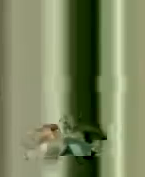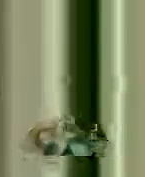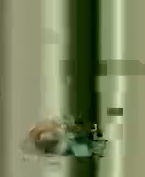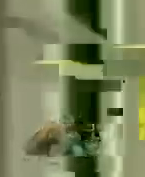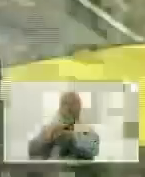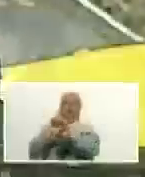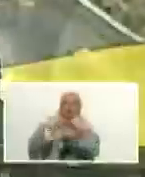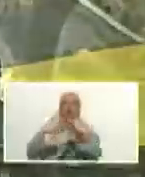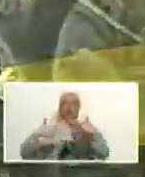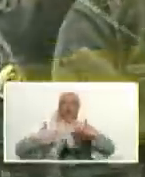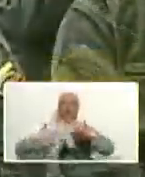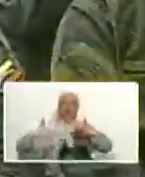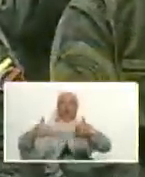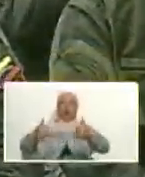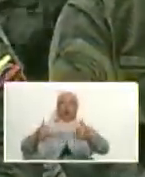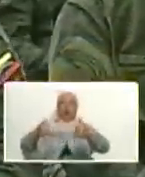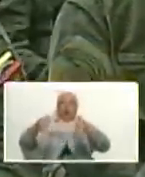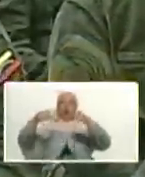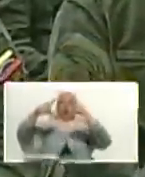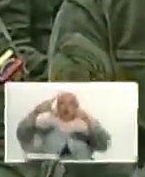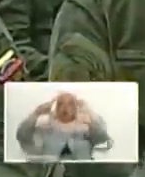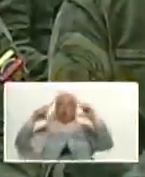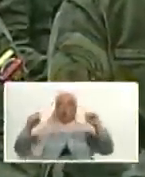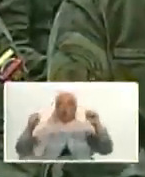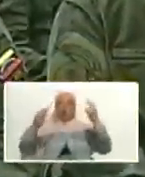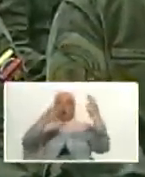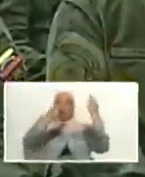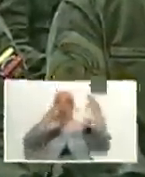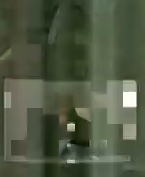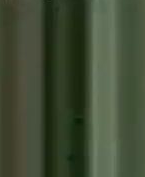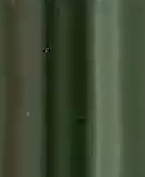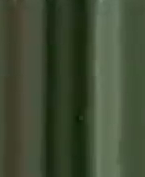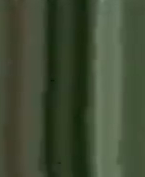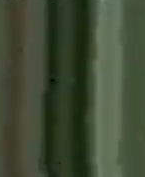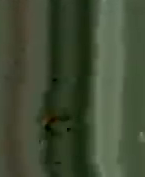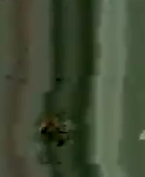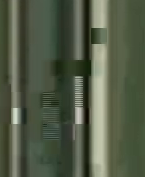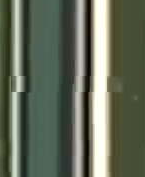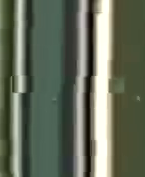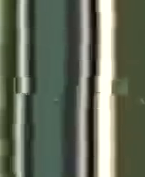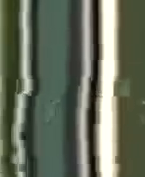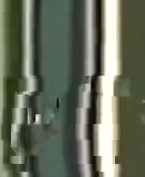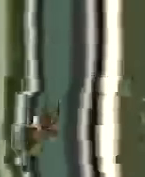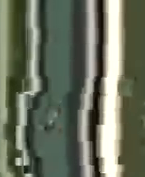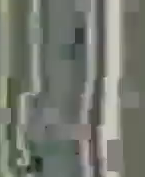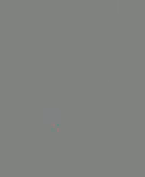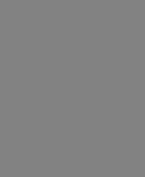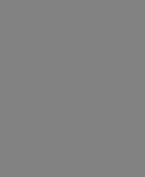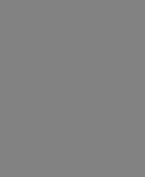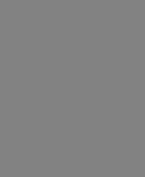cadetes, alumnos, oficiales, generales, almirantes, en esta fecha que cotidianamente, pues,